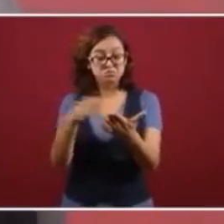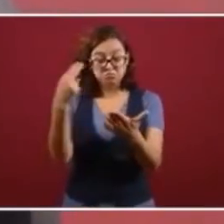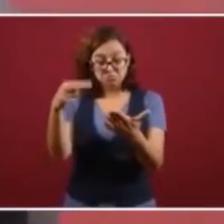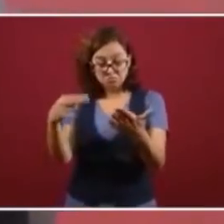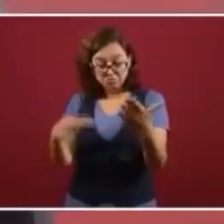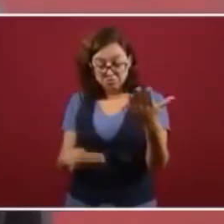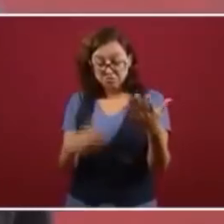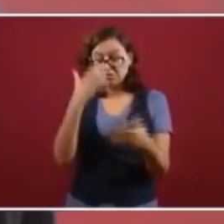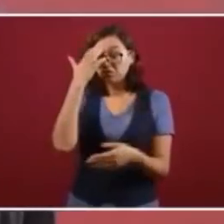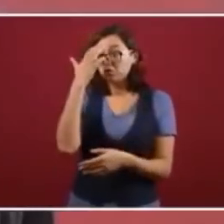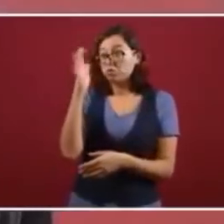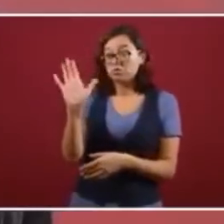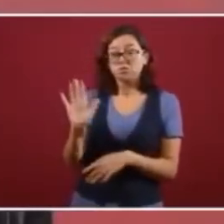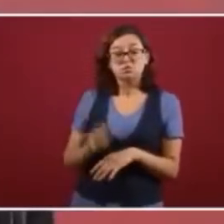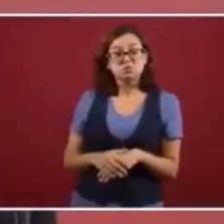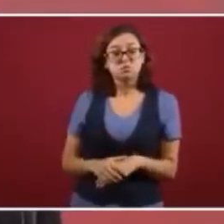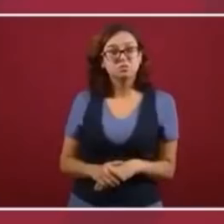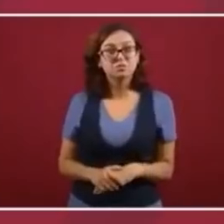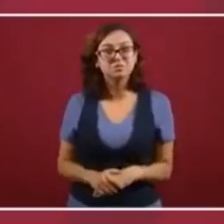pero